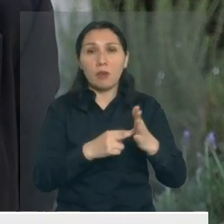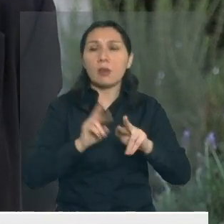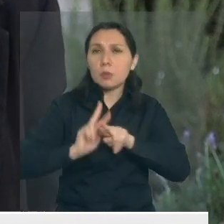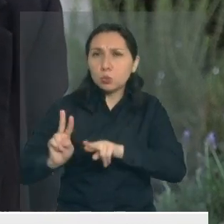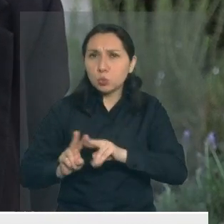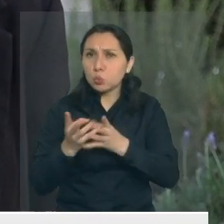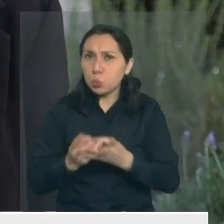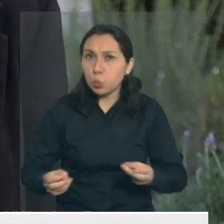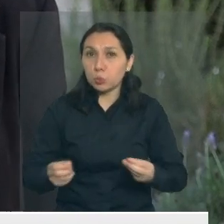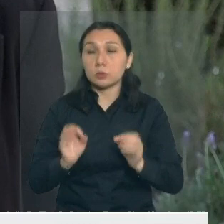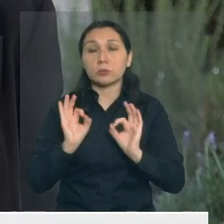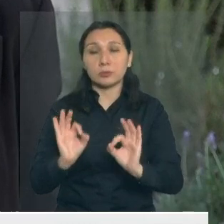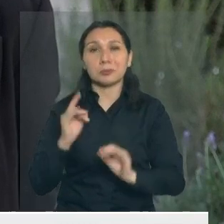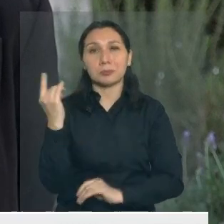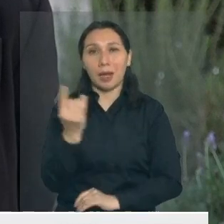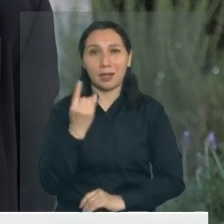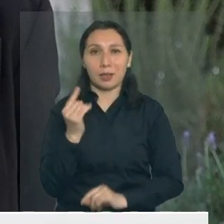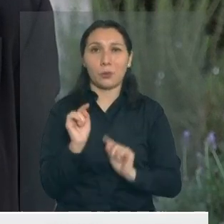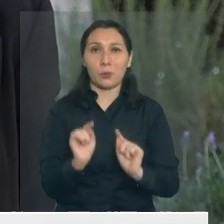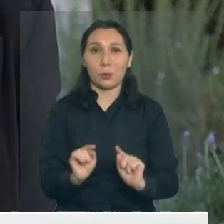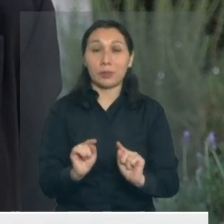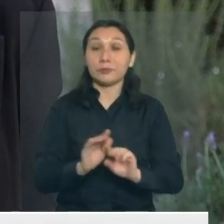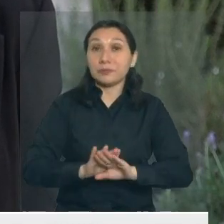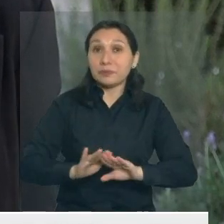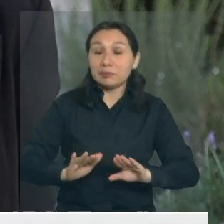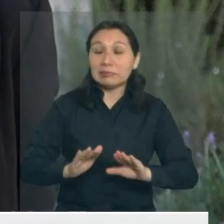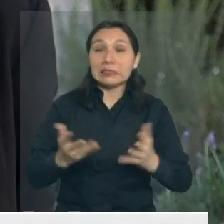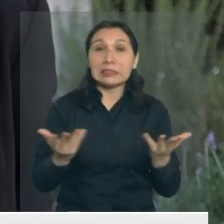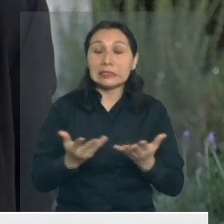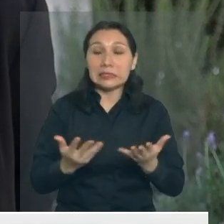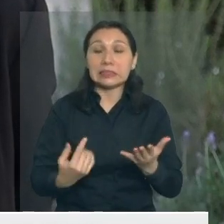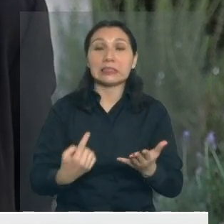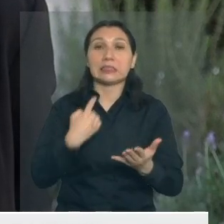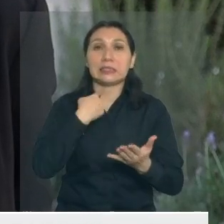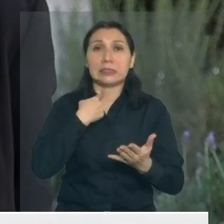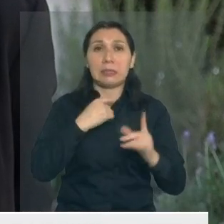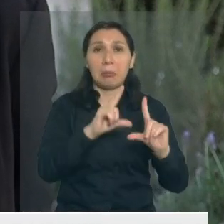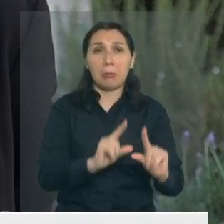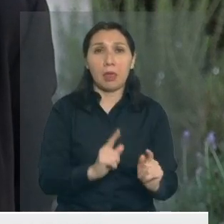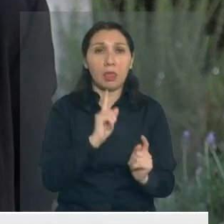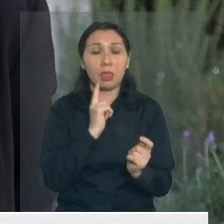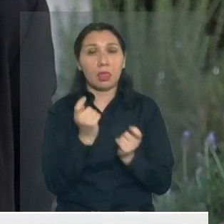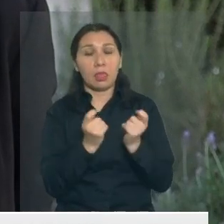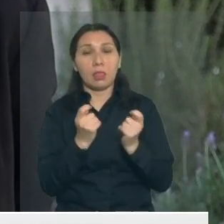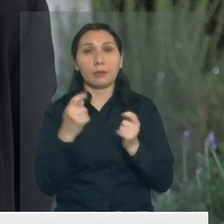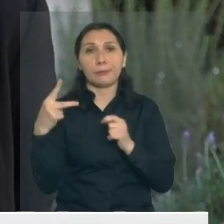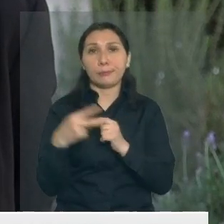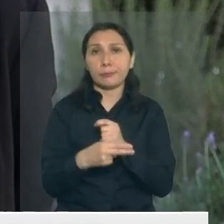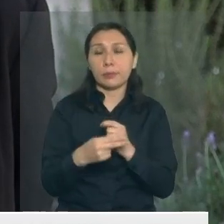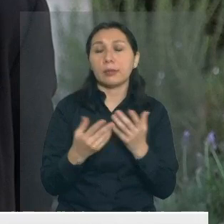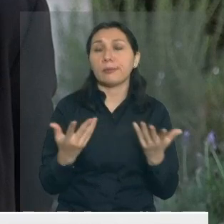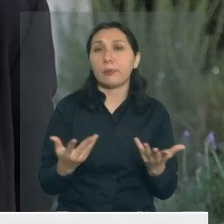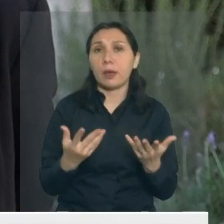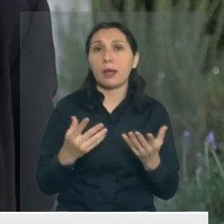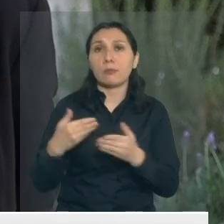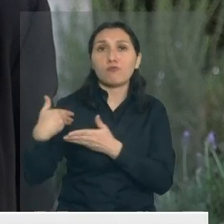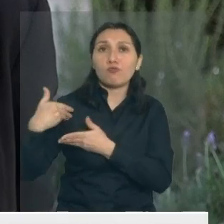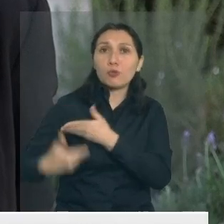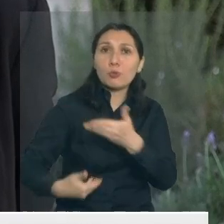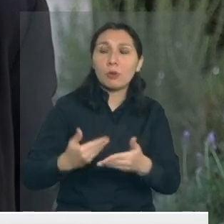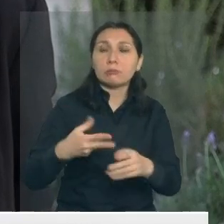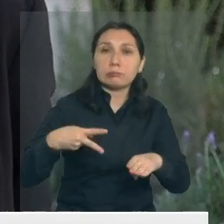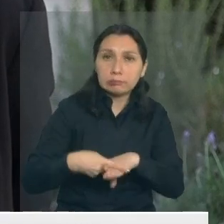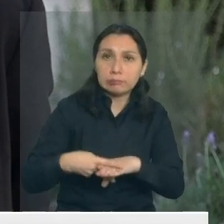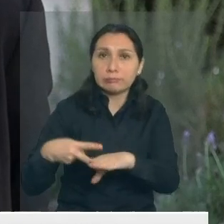problemáticas. Es por eso, y en particular, como esto termina afectando a los que menos tienen, se cortan las cadenas de